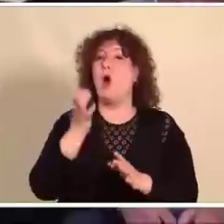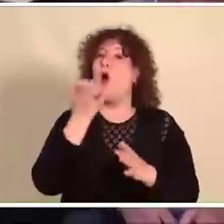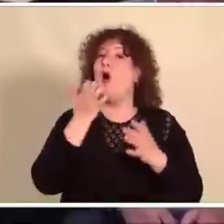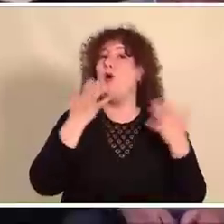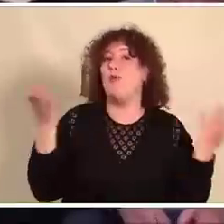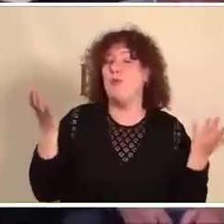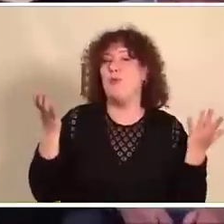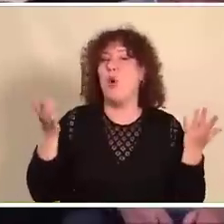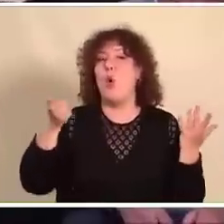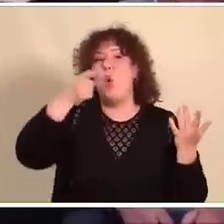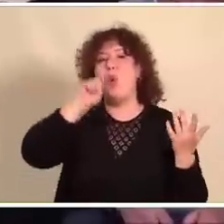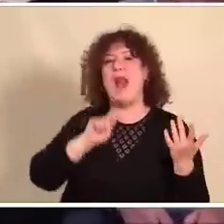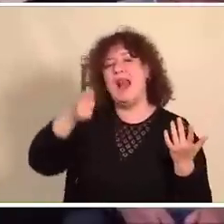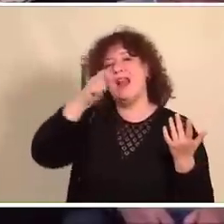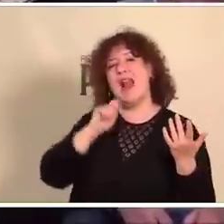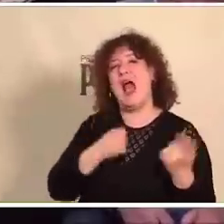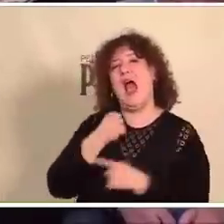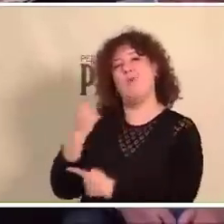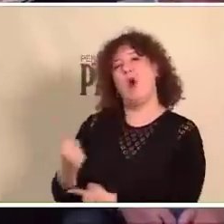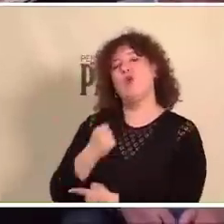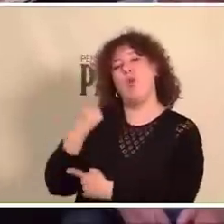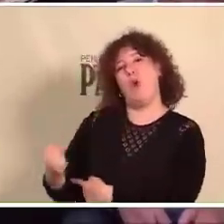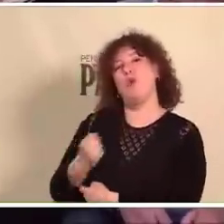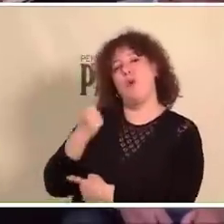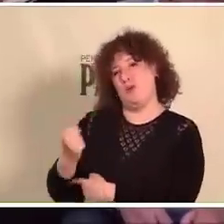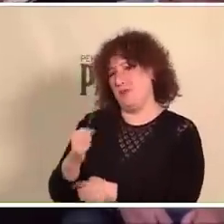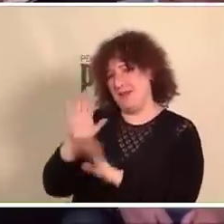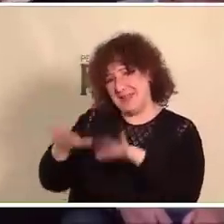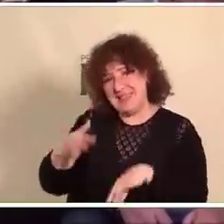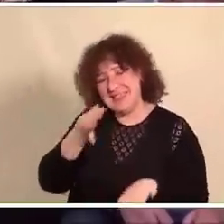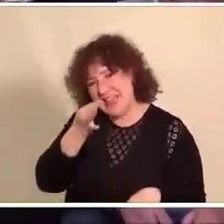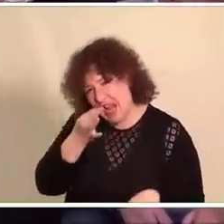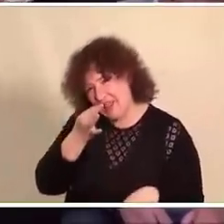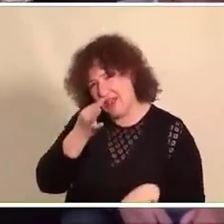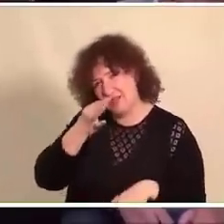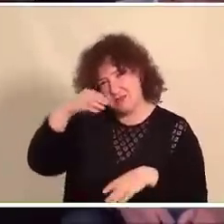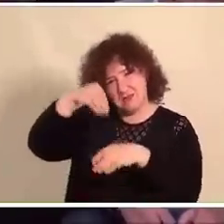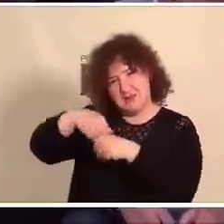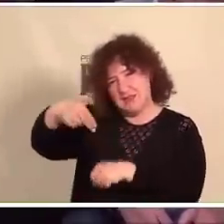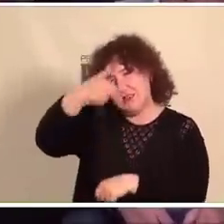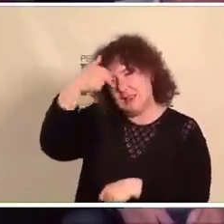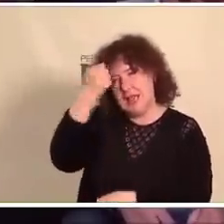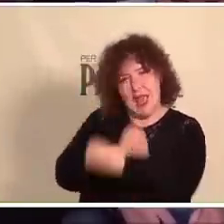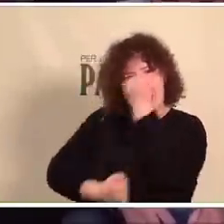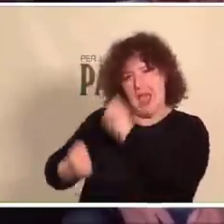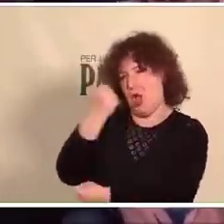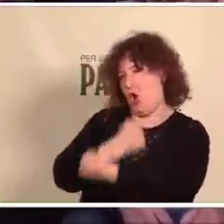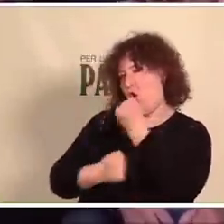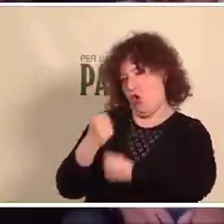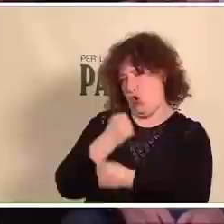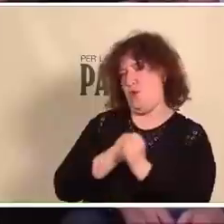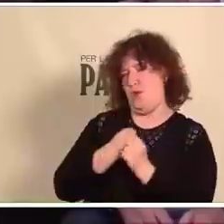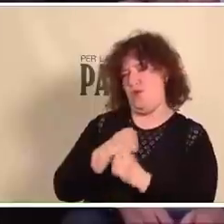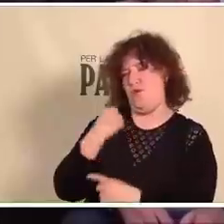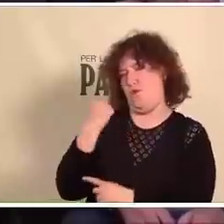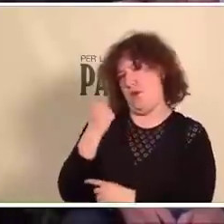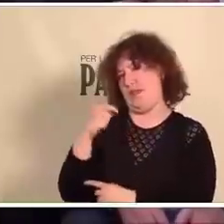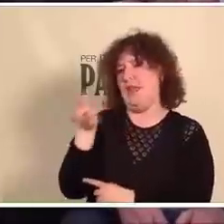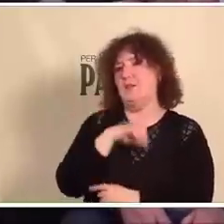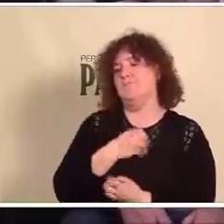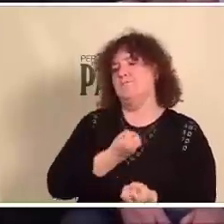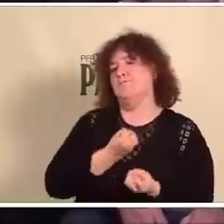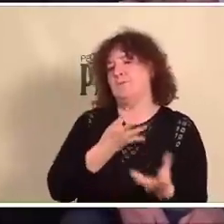al pueblo ucraniano cuando en realidad lo que se están defendiendo son fuertes intereses económicos bastante más inconfesables